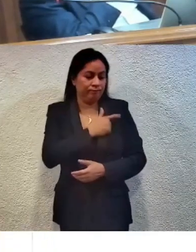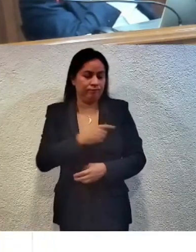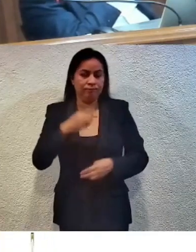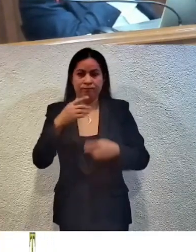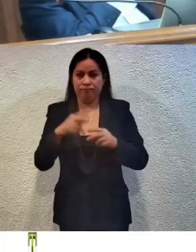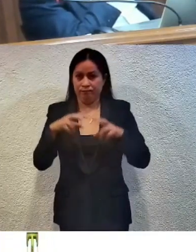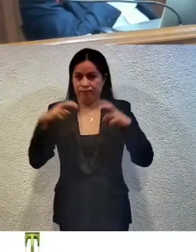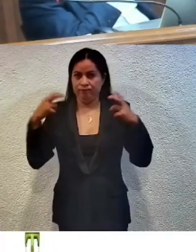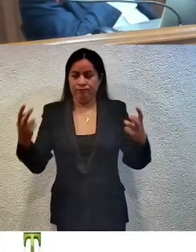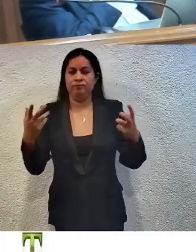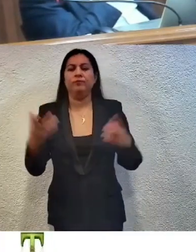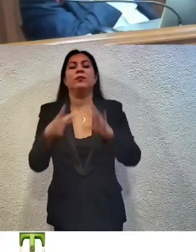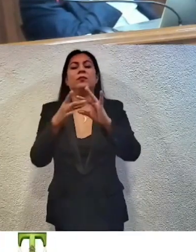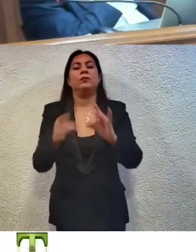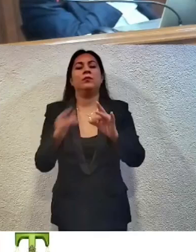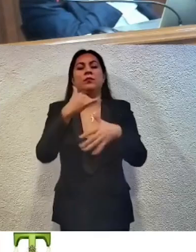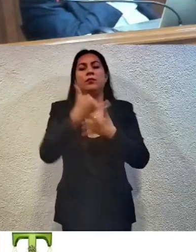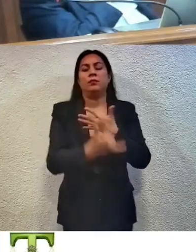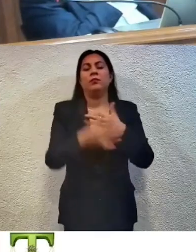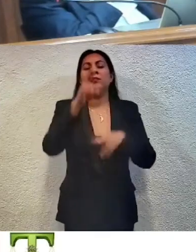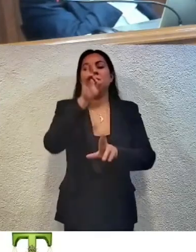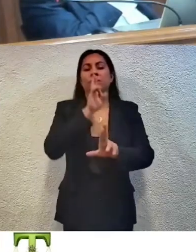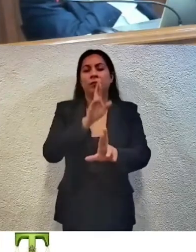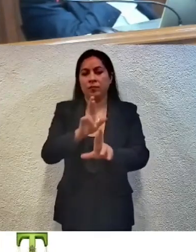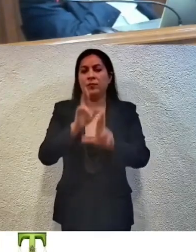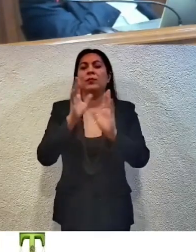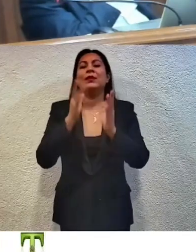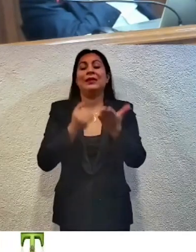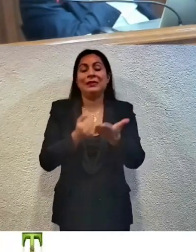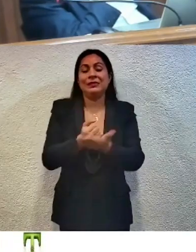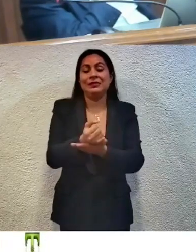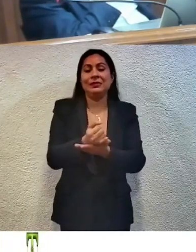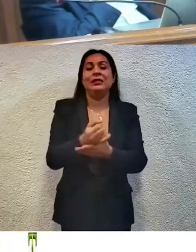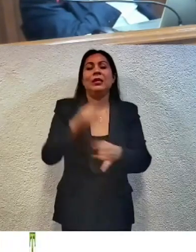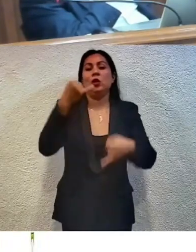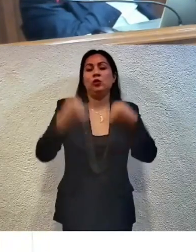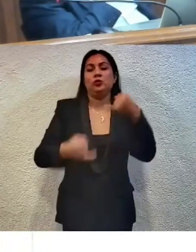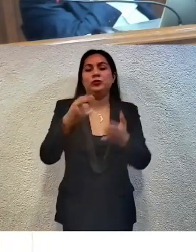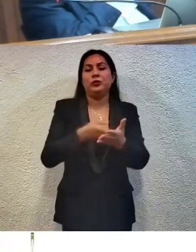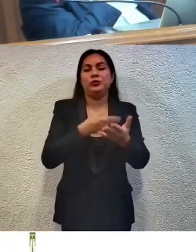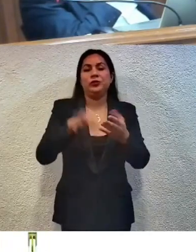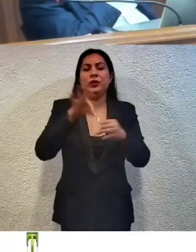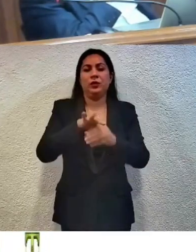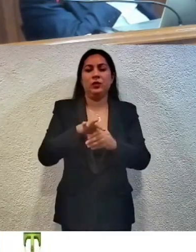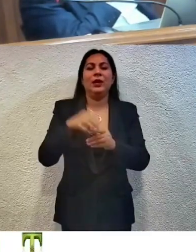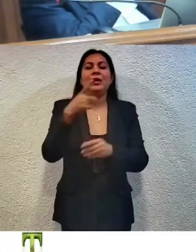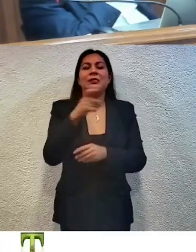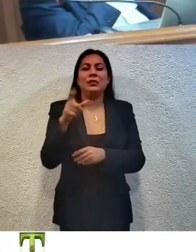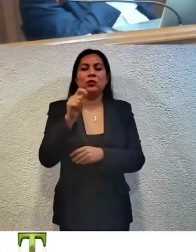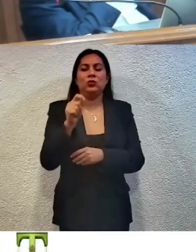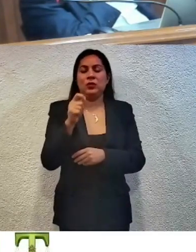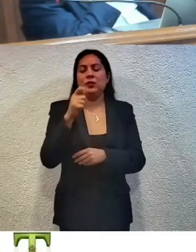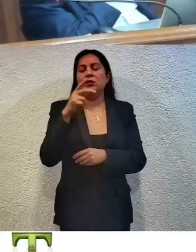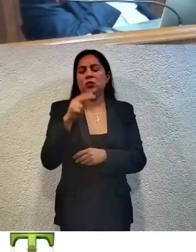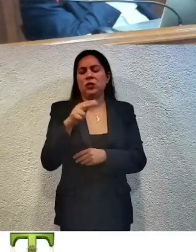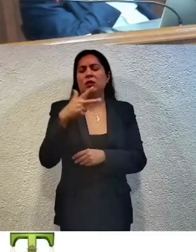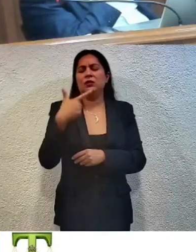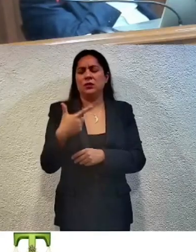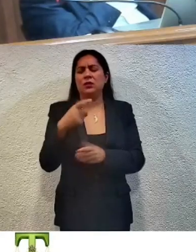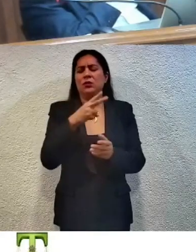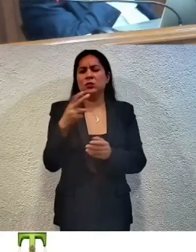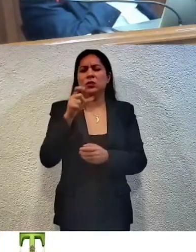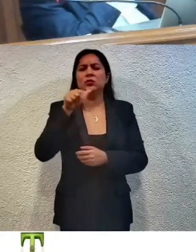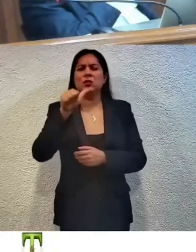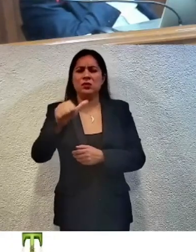Pleno, doy cuenta con el proyecto de resolución que se dicta en los juicios electorales ciudadanos 187,